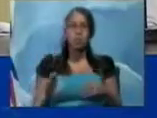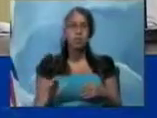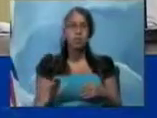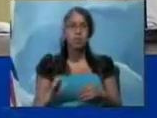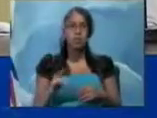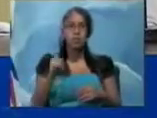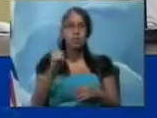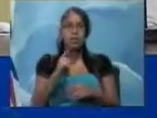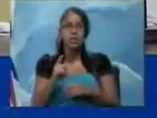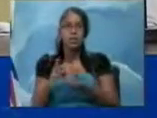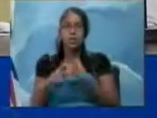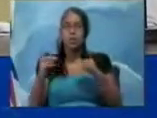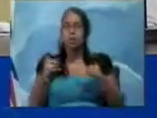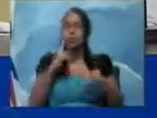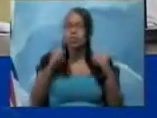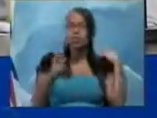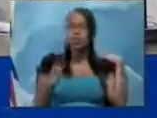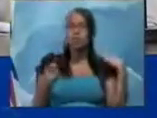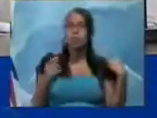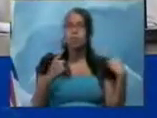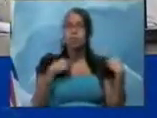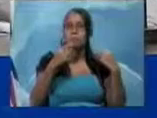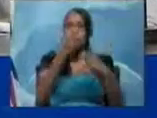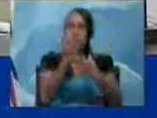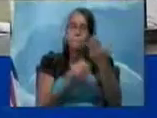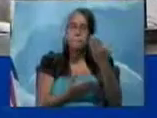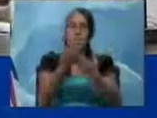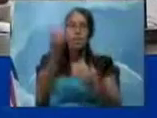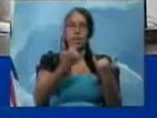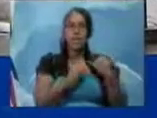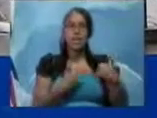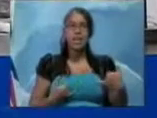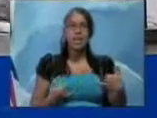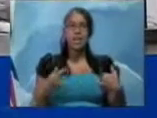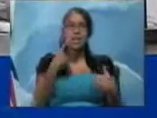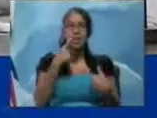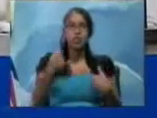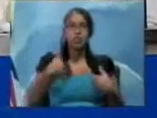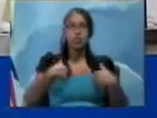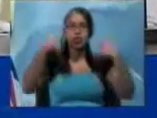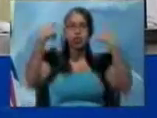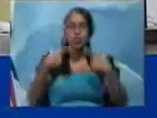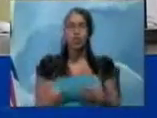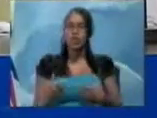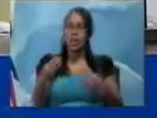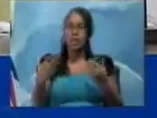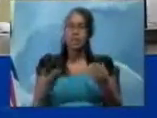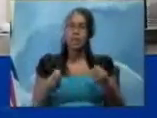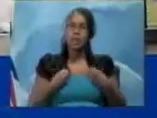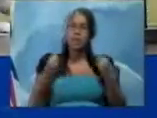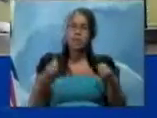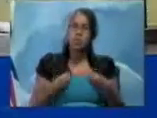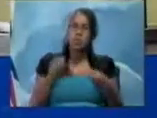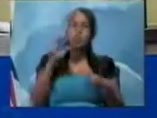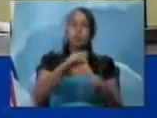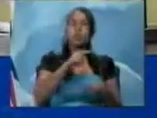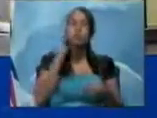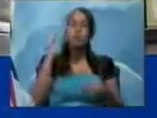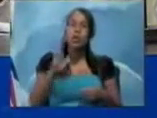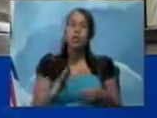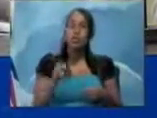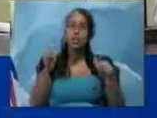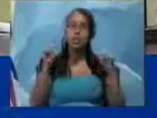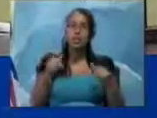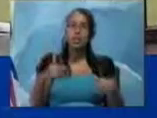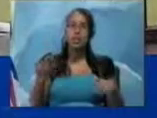les mostró las manos les mostró las heridas y les dijo yo soy el que vivo y estuve muerto he aquí que